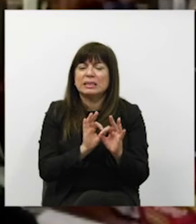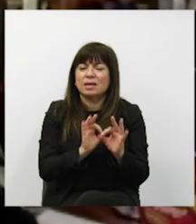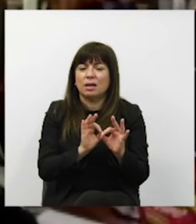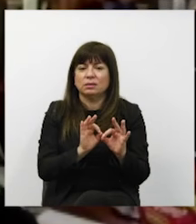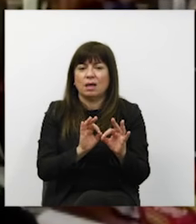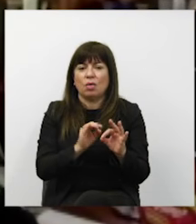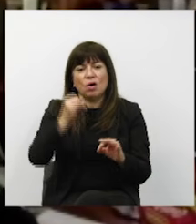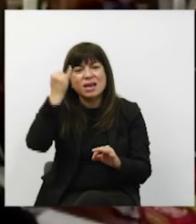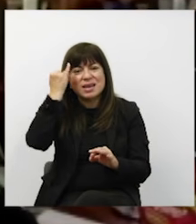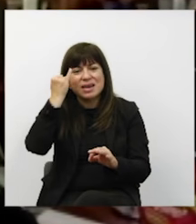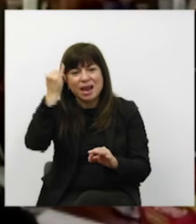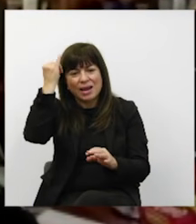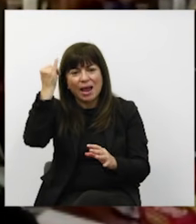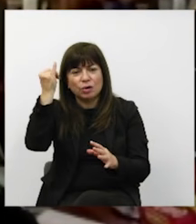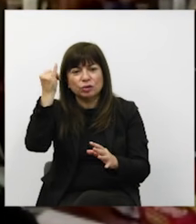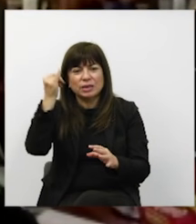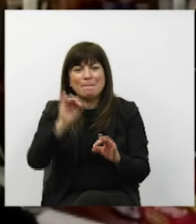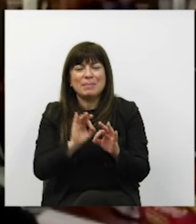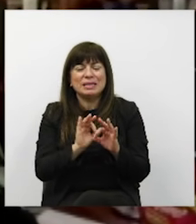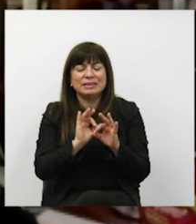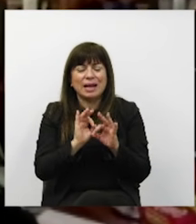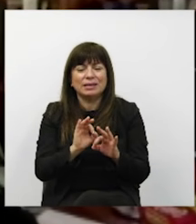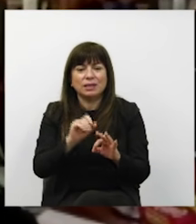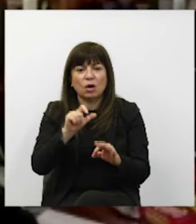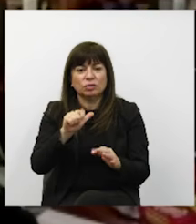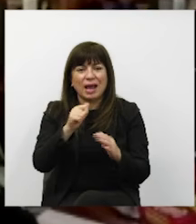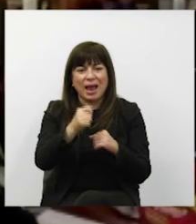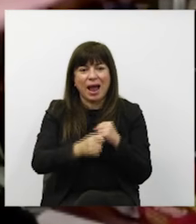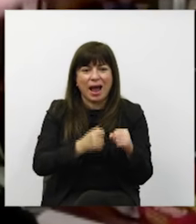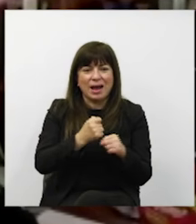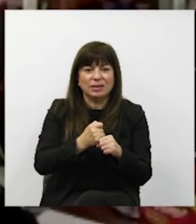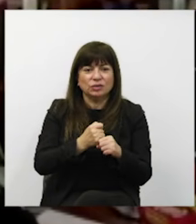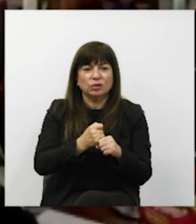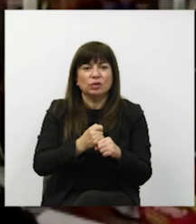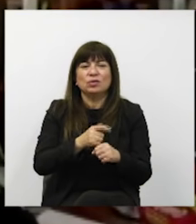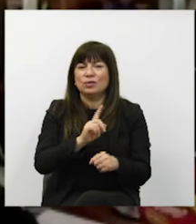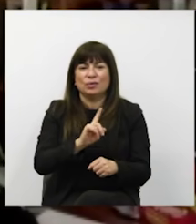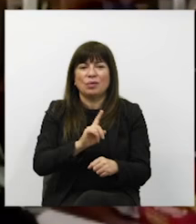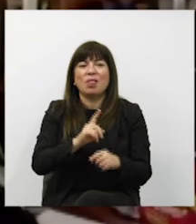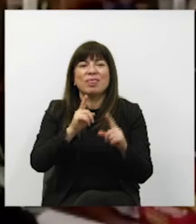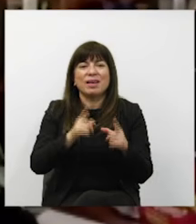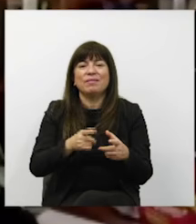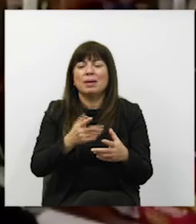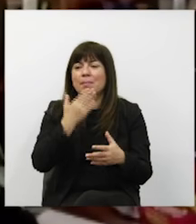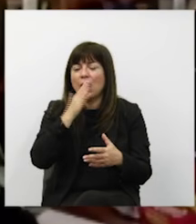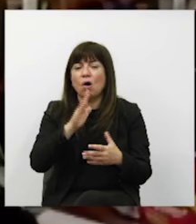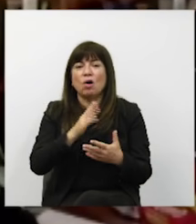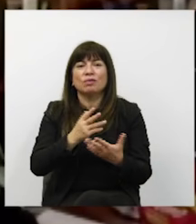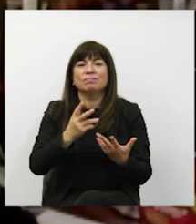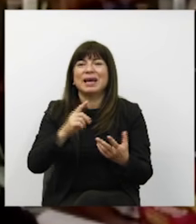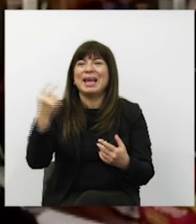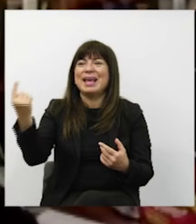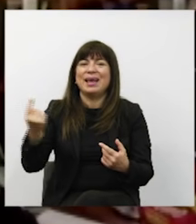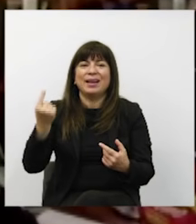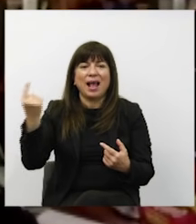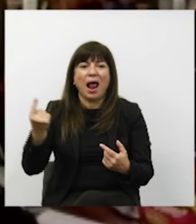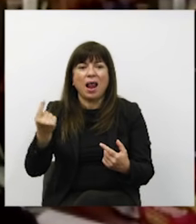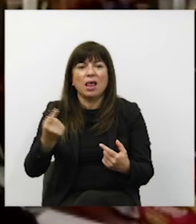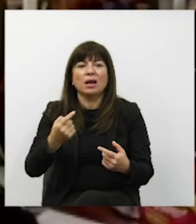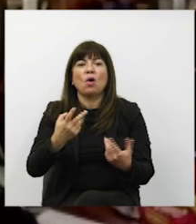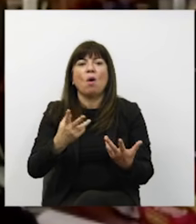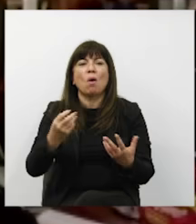con 6 años de especialización, cuando lo que se necesita es gente que sea mucho más generalista, que tenga la capacidad de resolver problemas y de